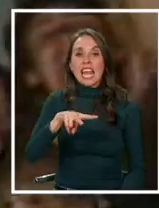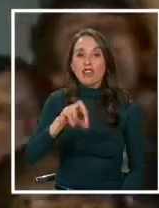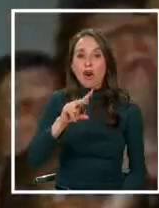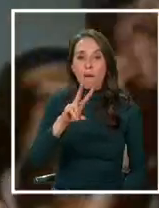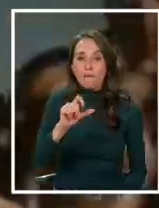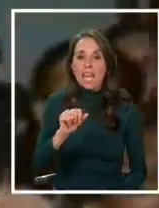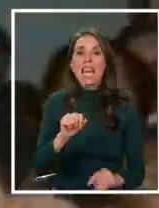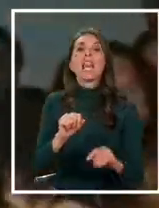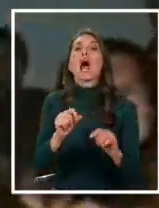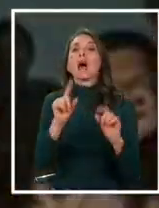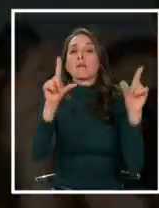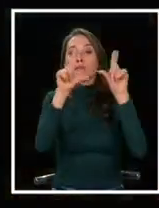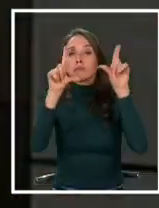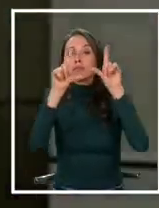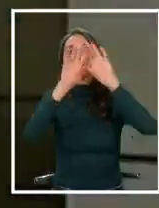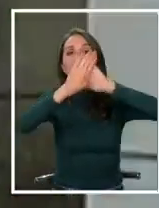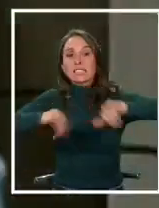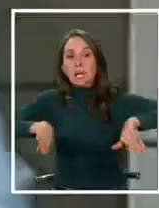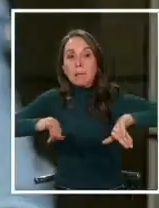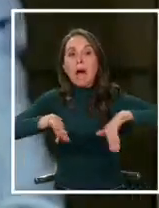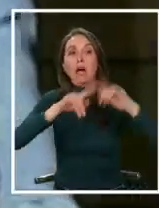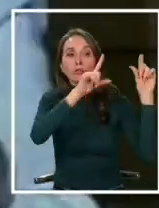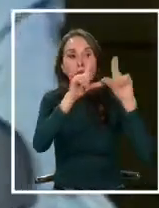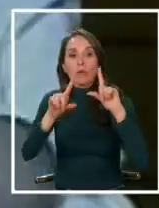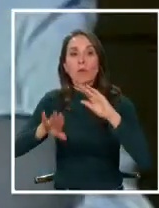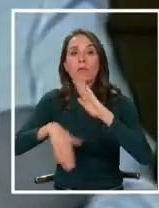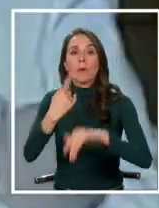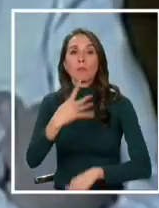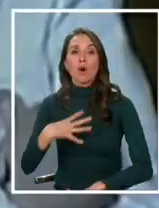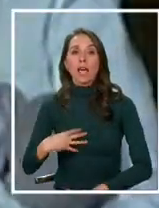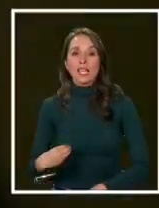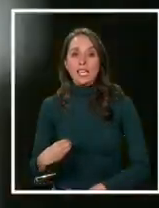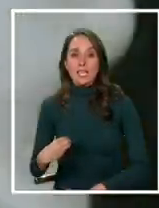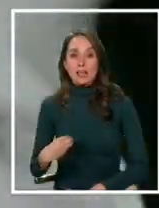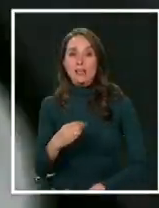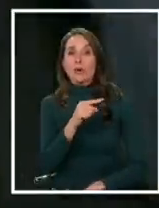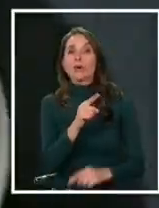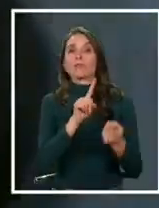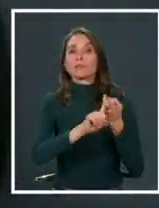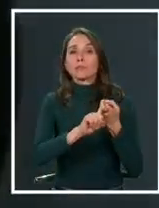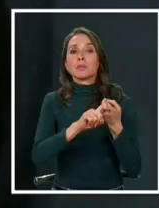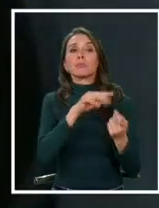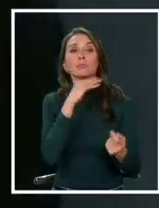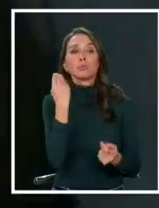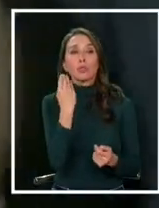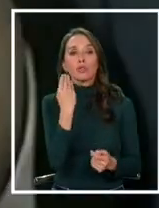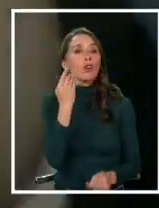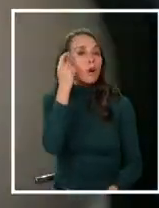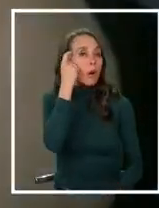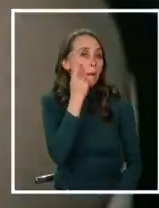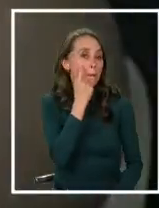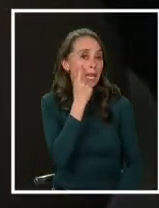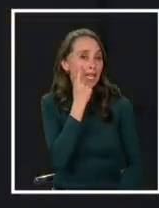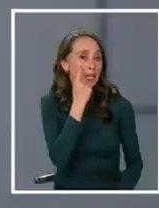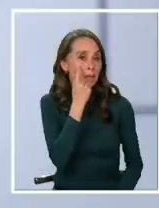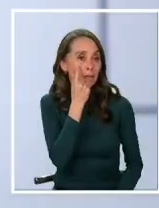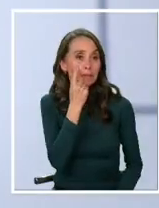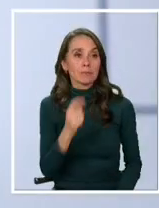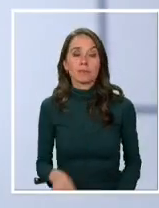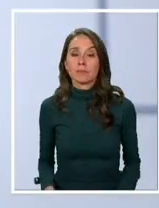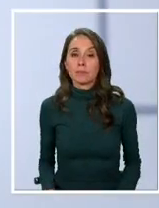separación no menos mediática y con el tiempo un hijo de la relación con el fallecido y controvertido Carlos saul